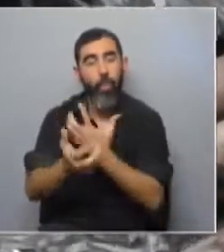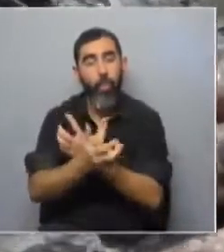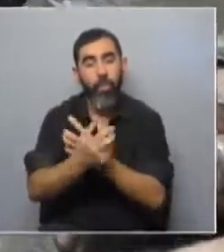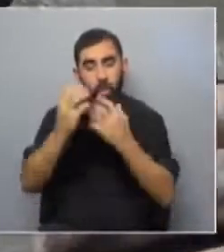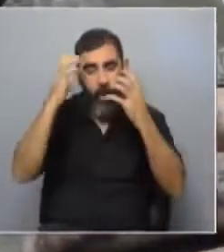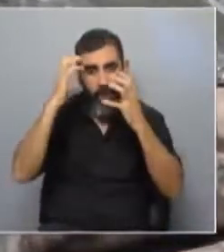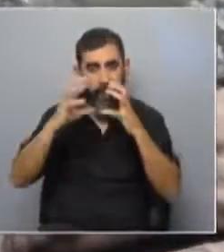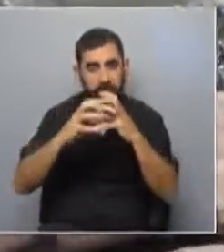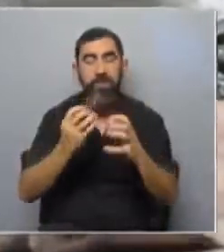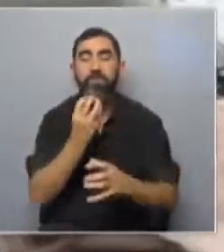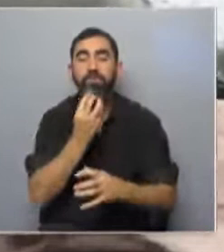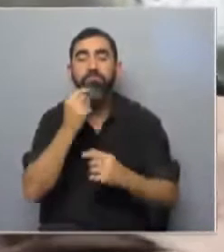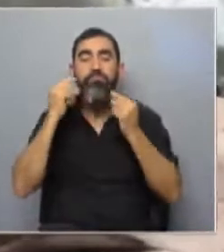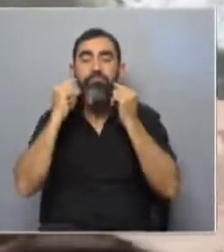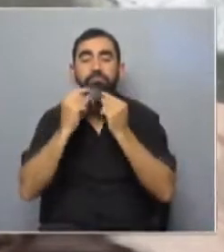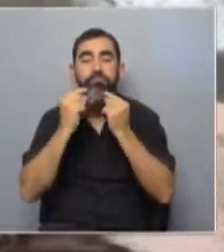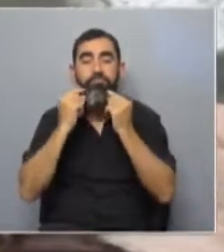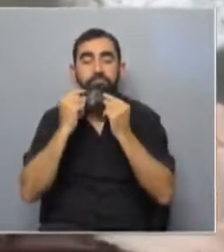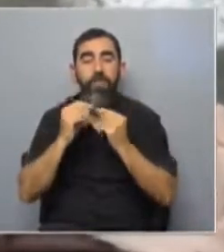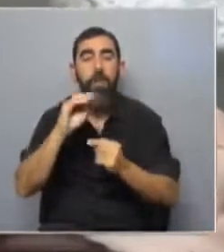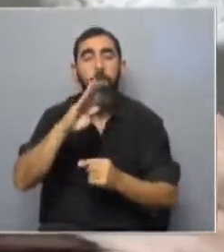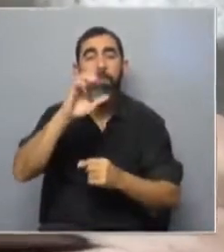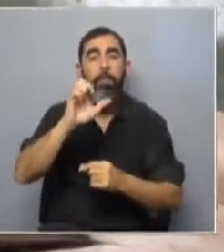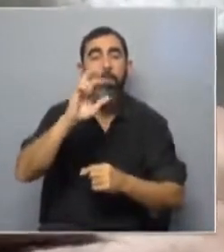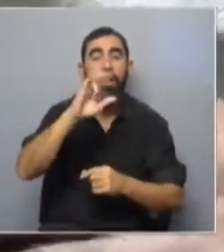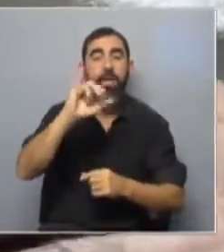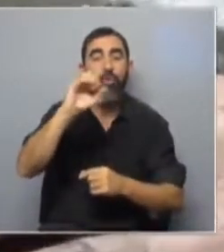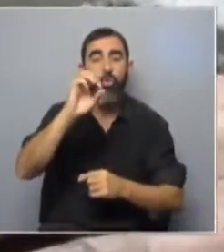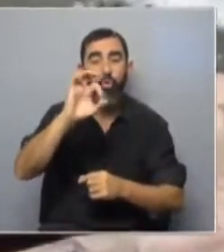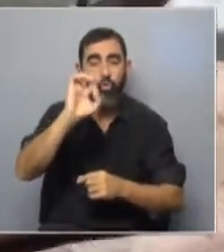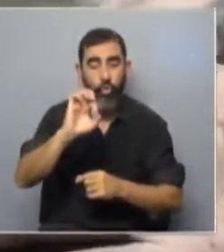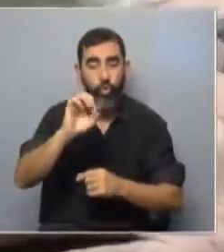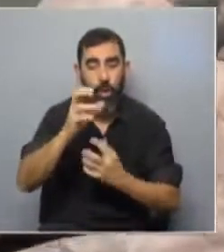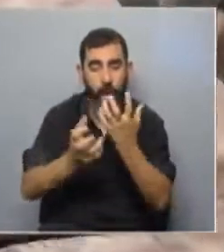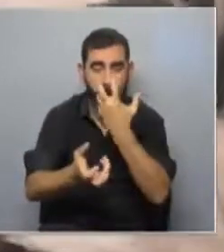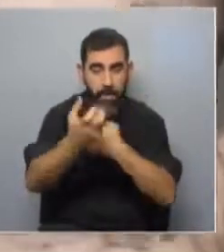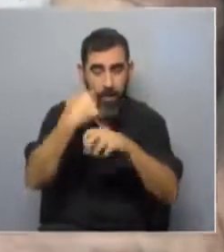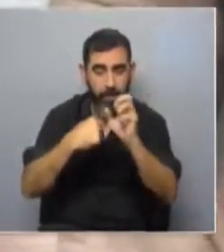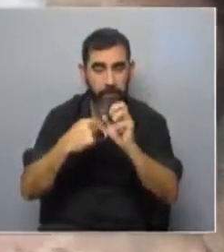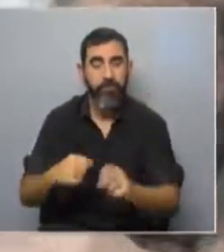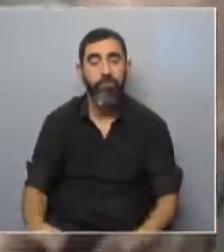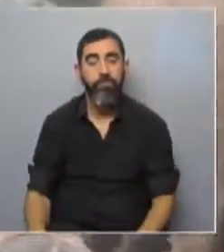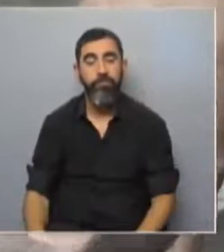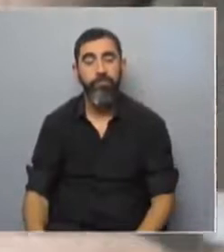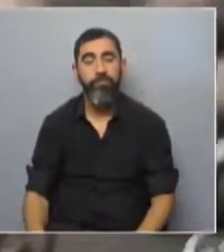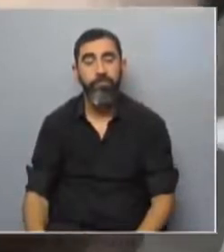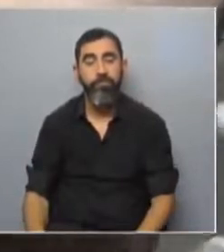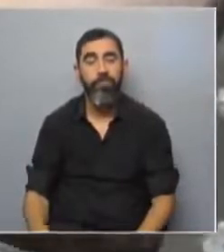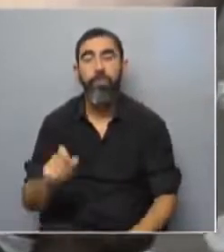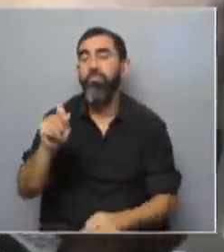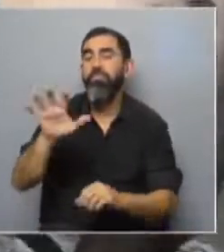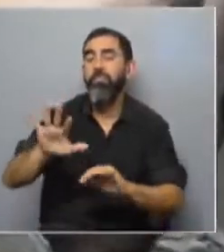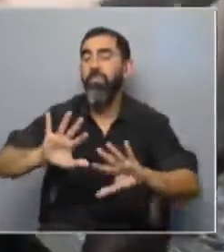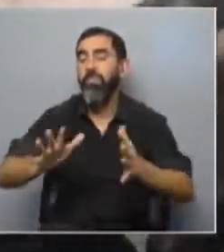cráneo, de maxilar, de perezoso también. Esto es el caniniforme. El estodon lo que tiene de característico es